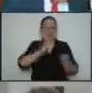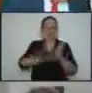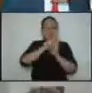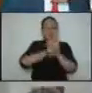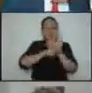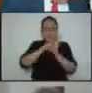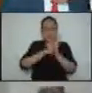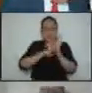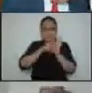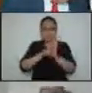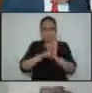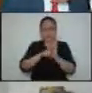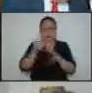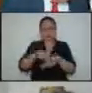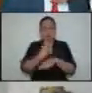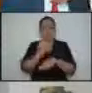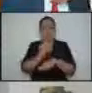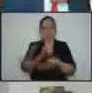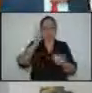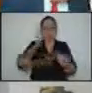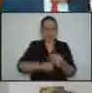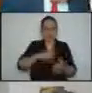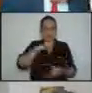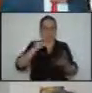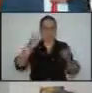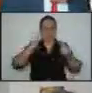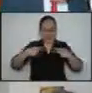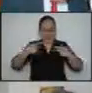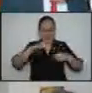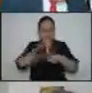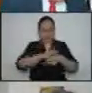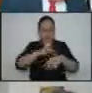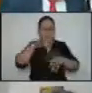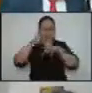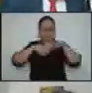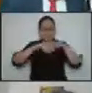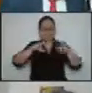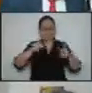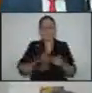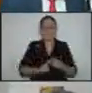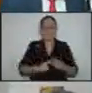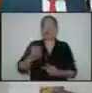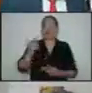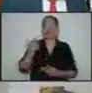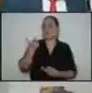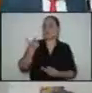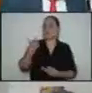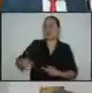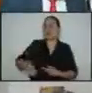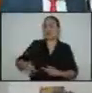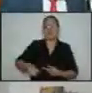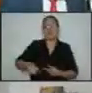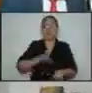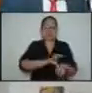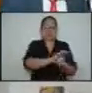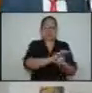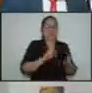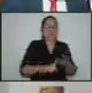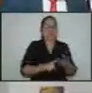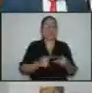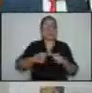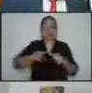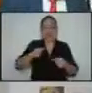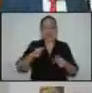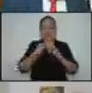actualizan promoción personalizada, uso indebido de recursos públicos, actos anticipados de